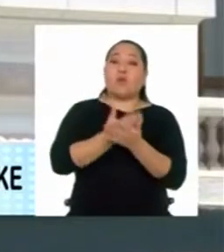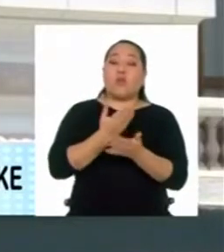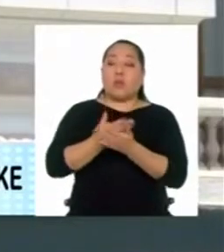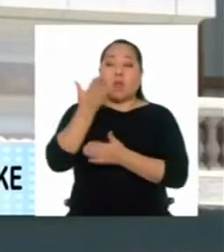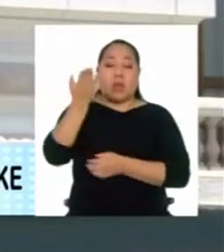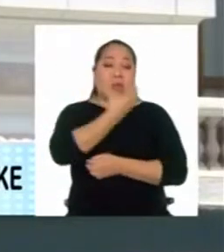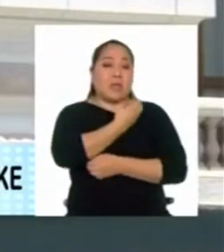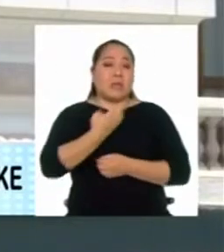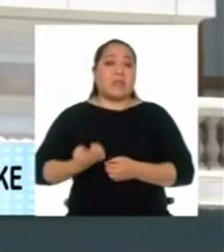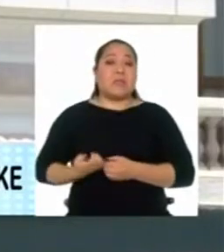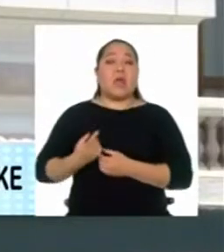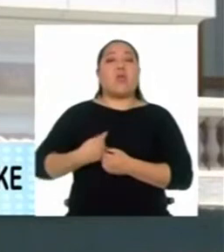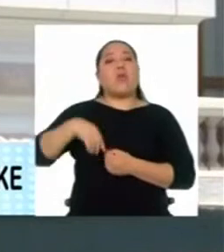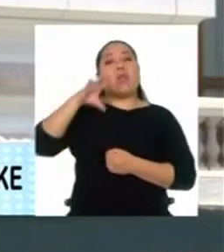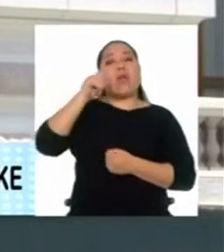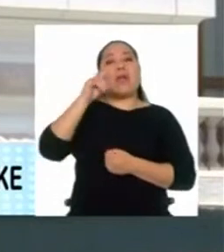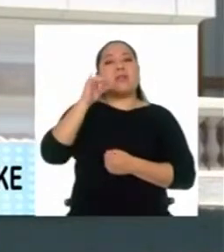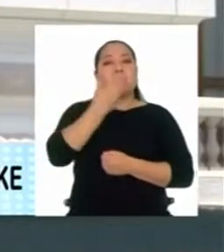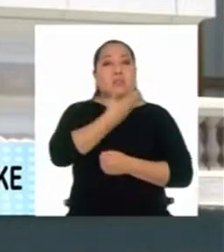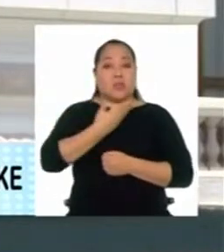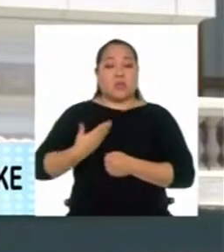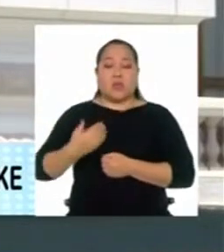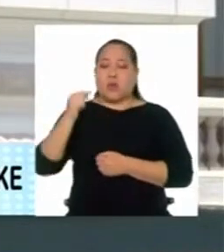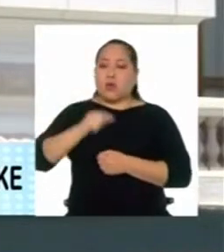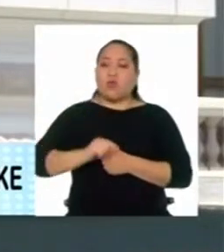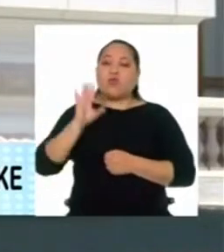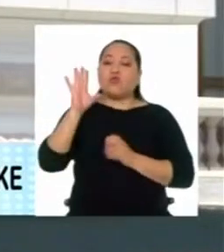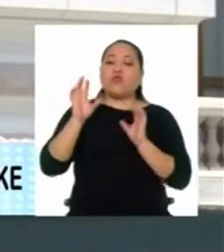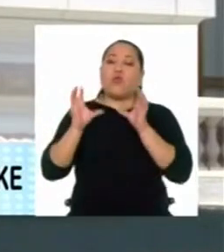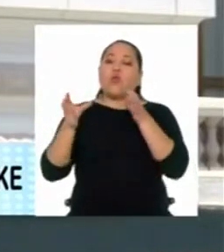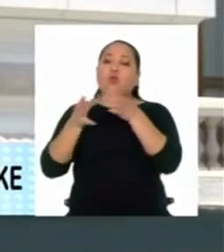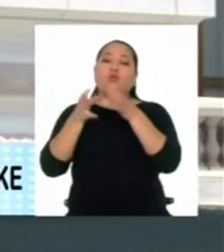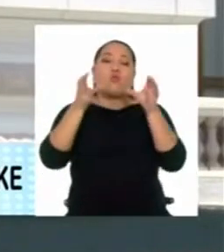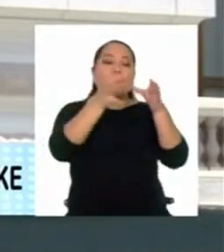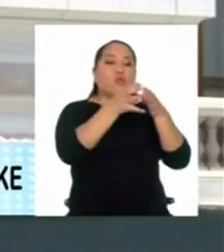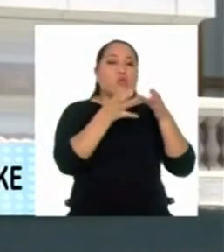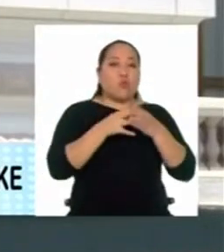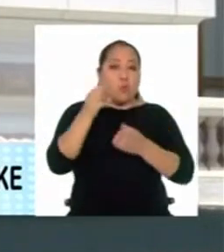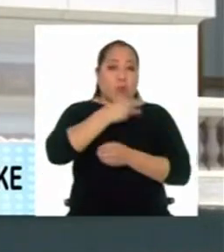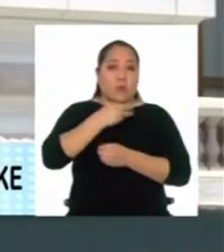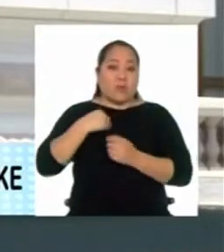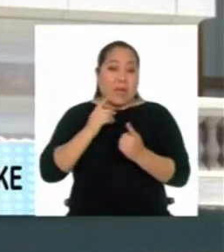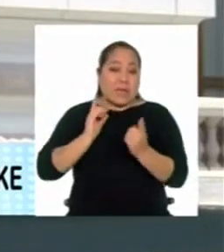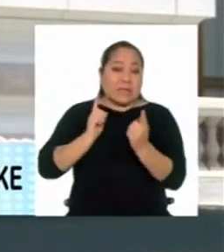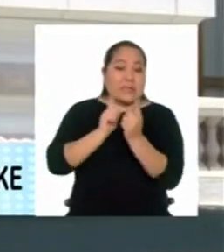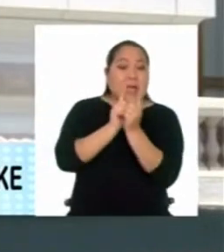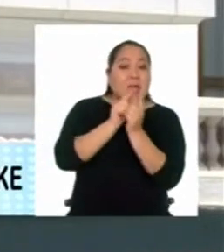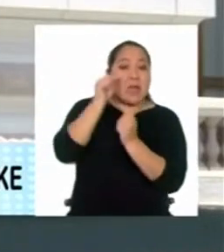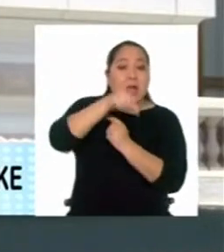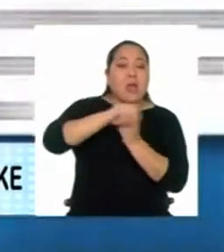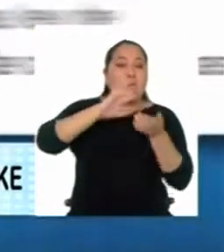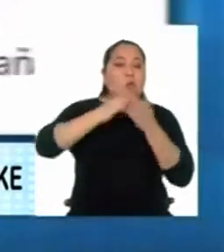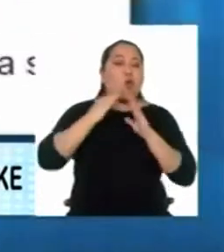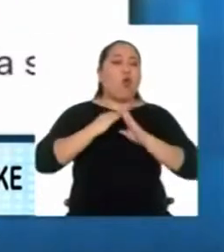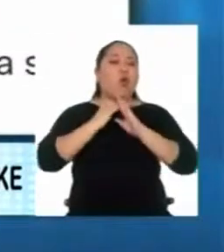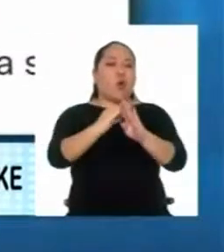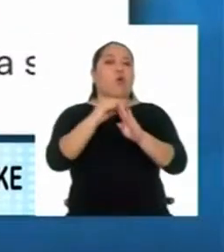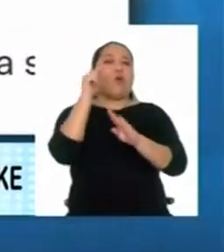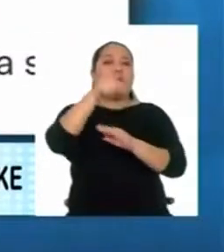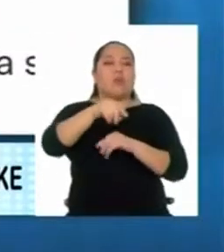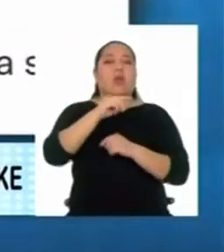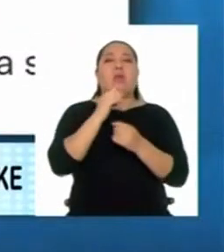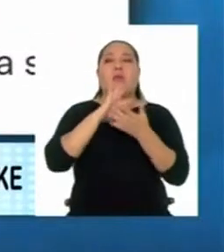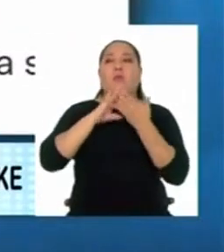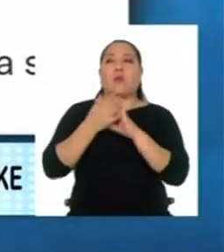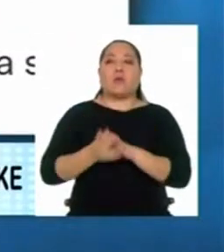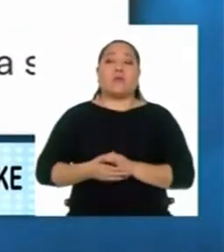Pedro Castillo, a través de las carteras ministeriales, ¿están cerca del pueblo o están en contra del pueblo? En su